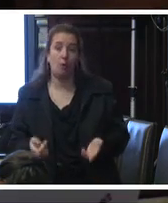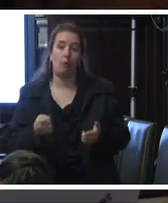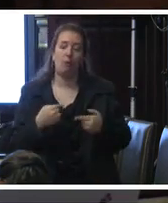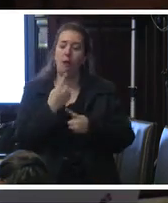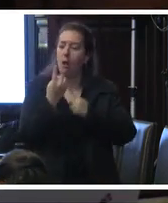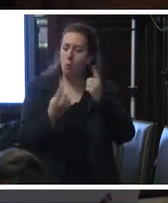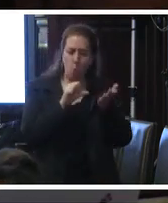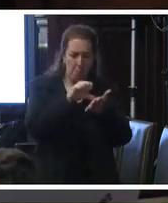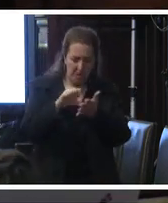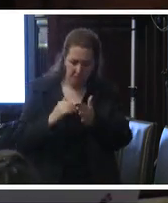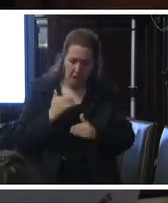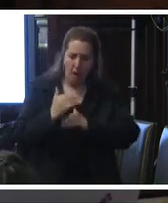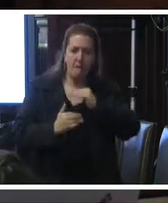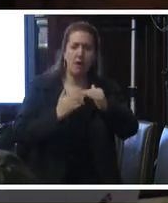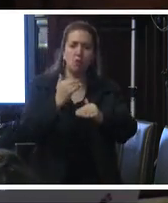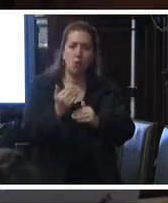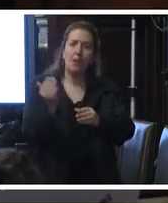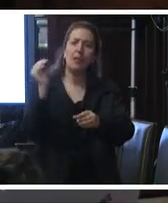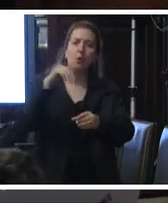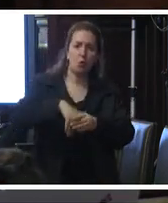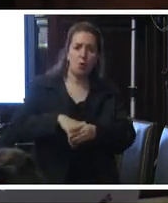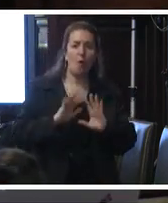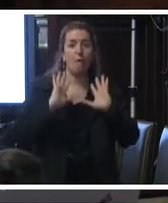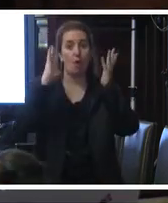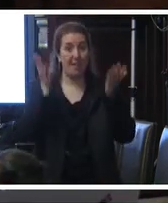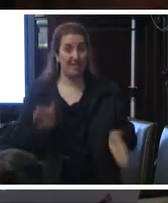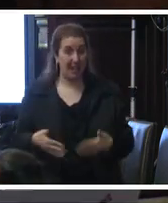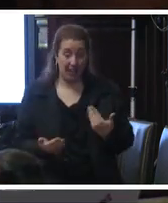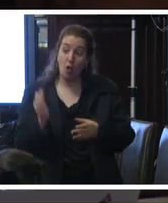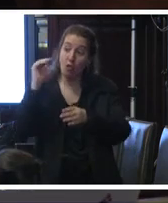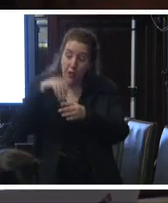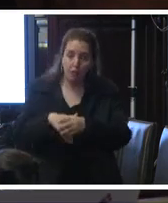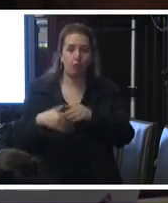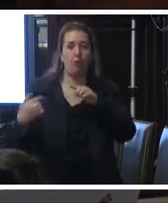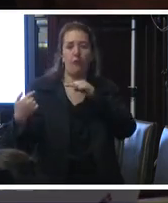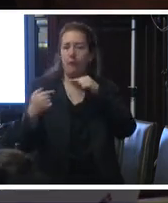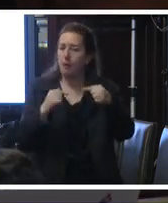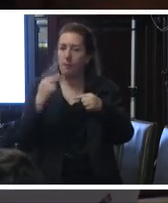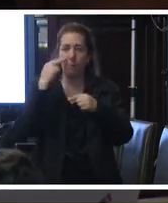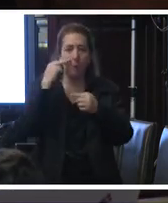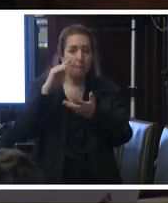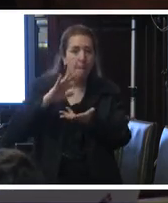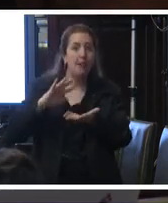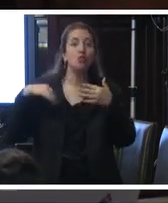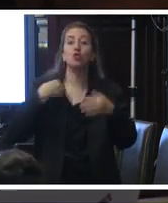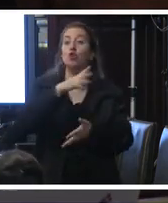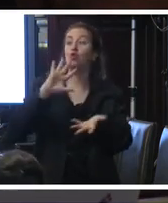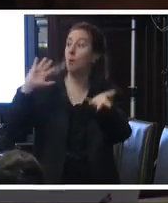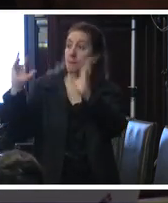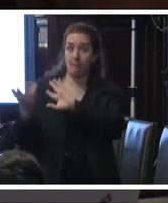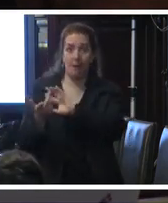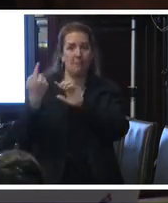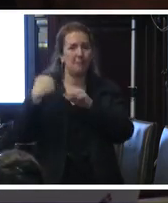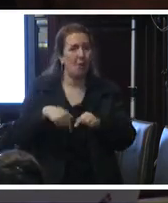el avance de que se ha incluido violencia de género en contexto de conflicto socioambiental. Sin embargo, eso no está reglamentado. Y sin